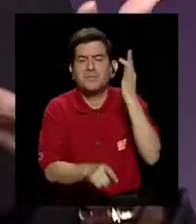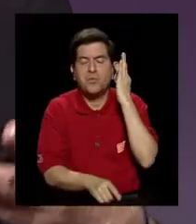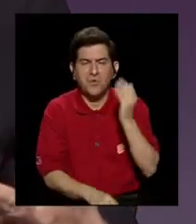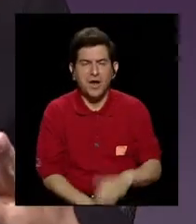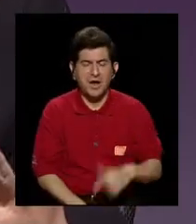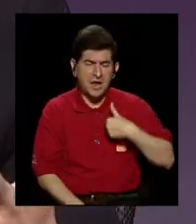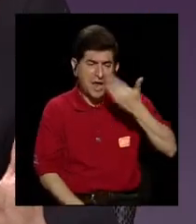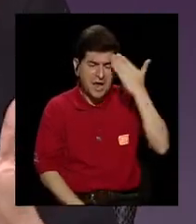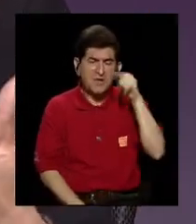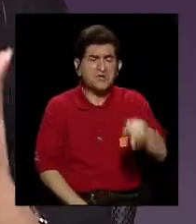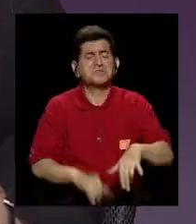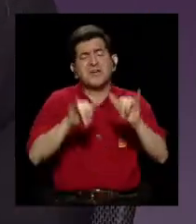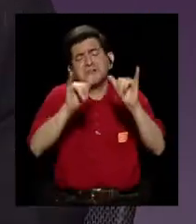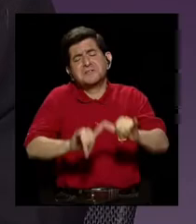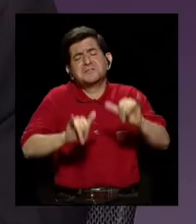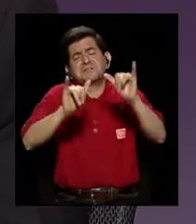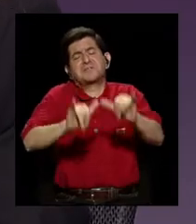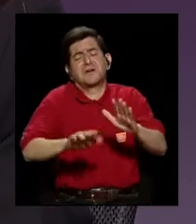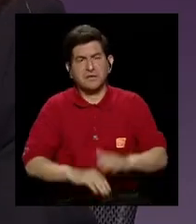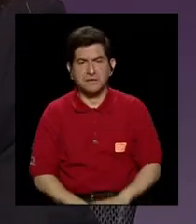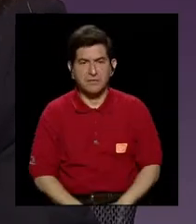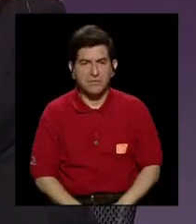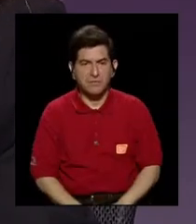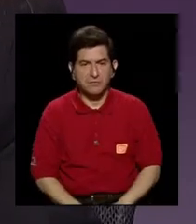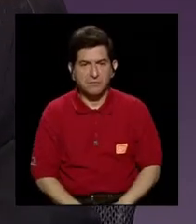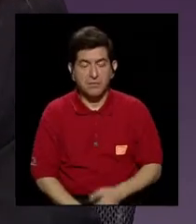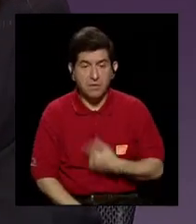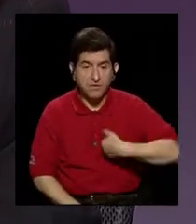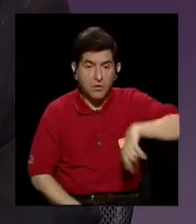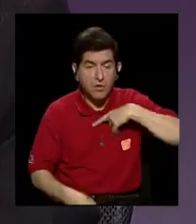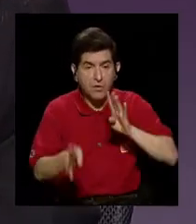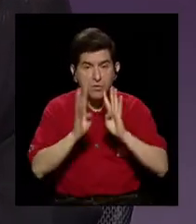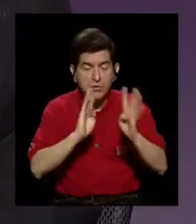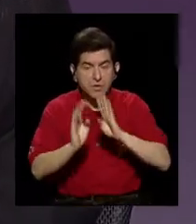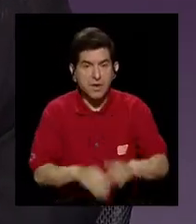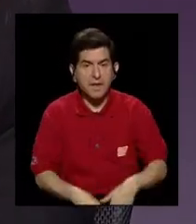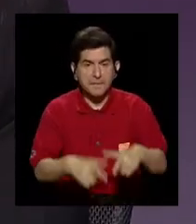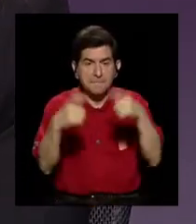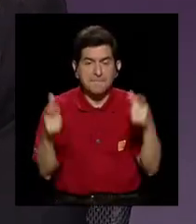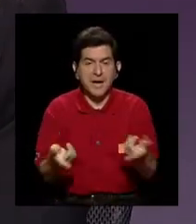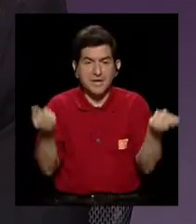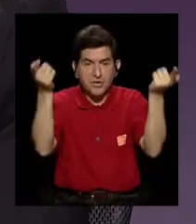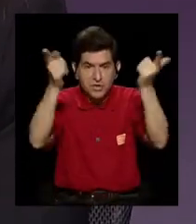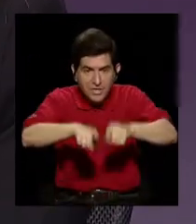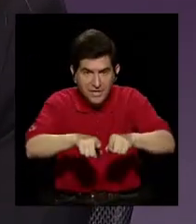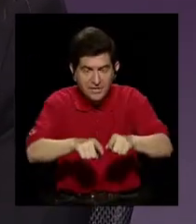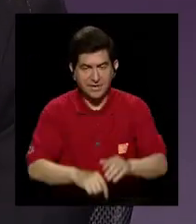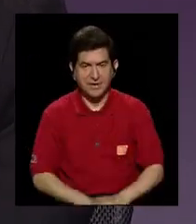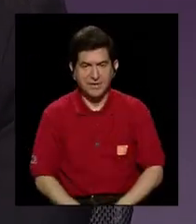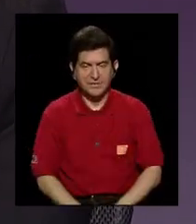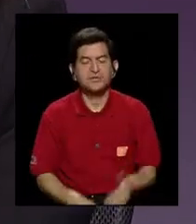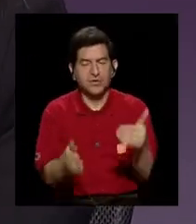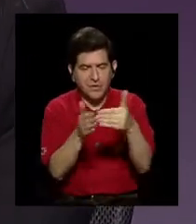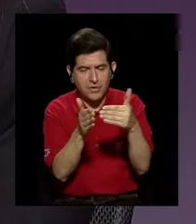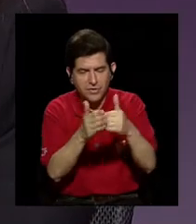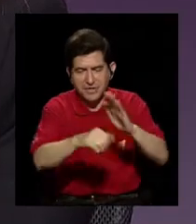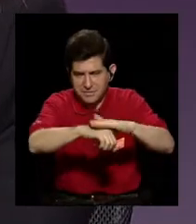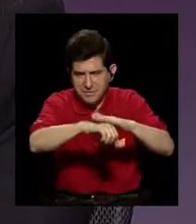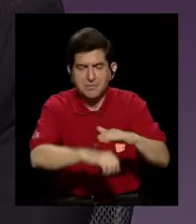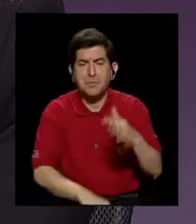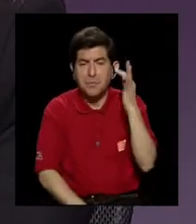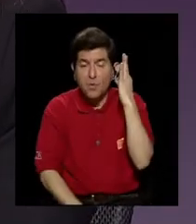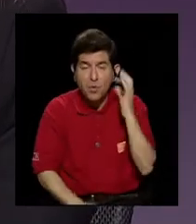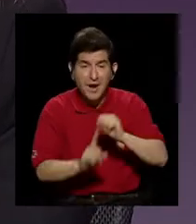por qué se quedó ahí tanto tiempo. Bueno, porque lo que estamos hablando en la mayoría de los casos, si se me permite retomar, son mujeres que